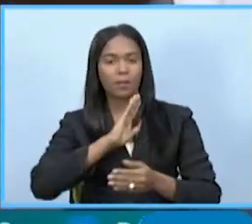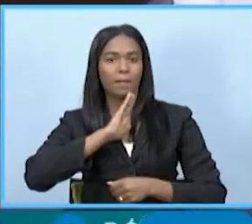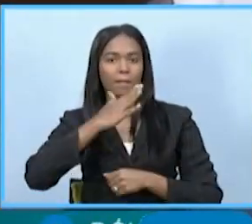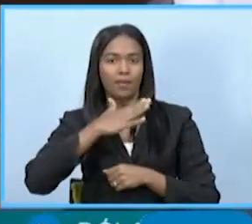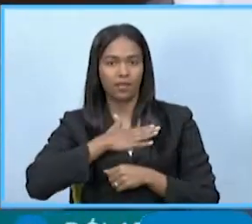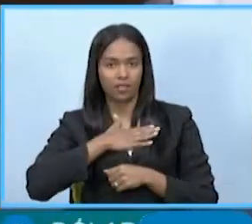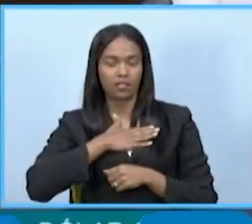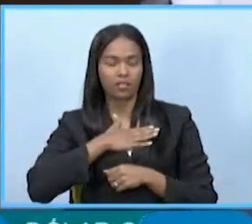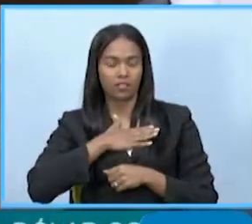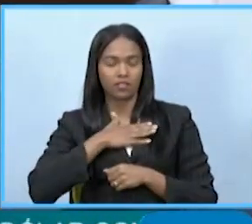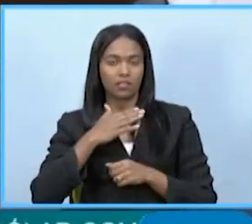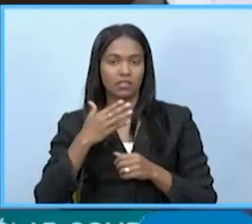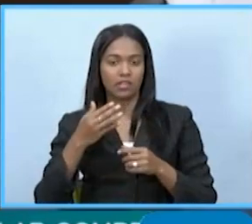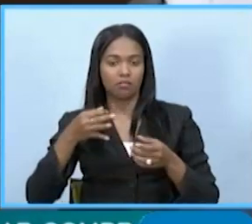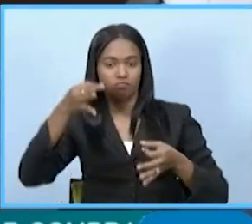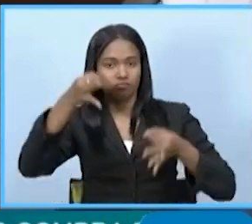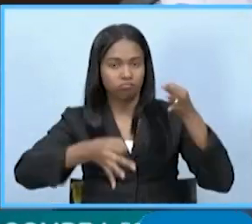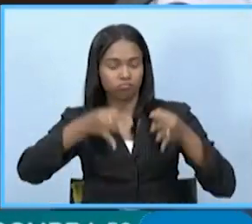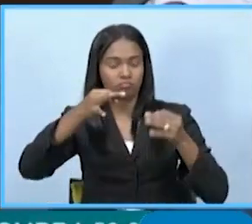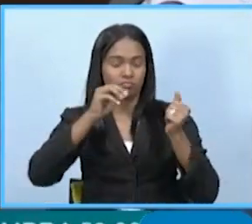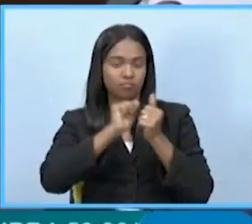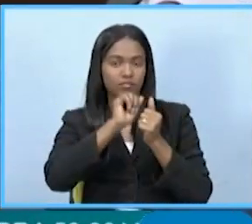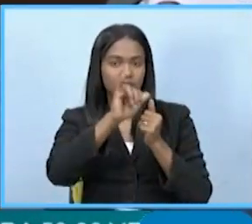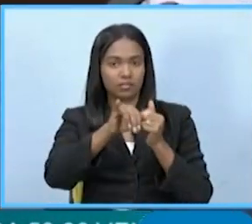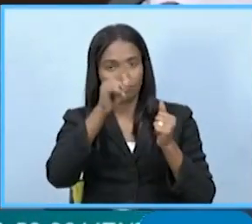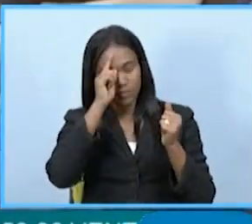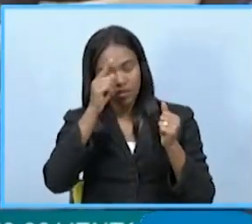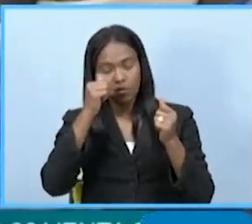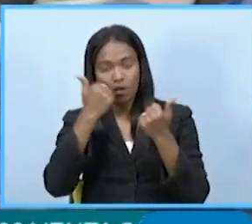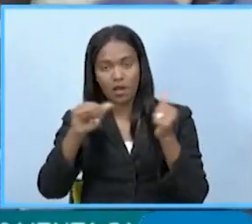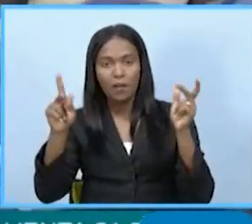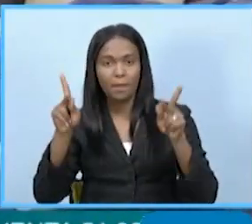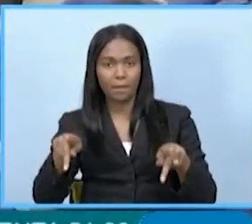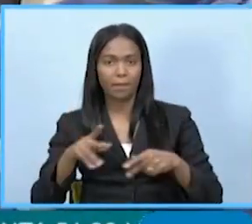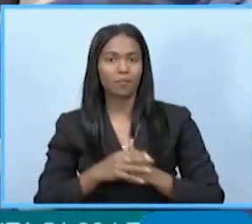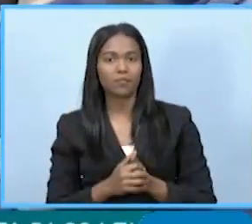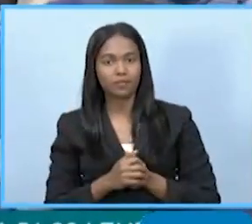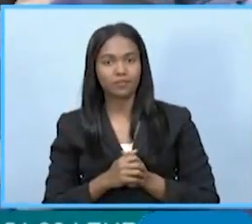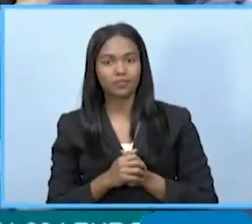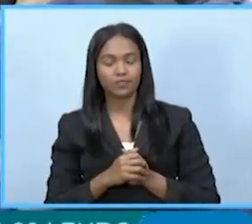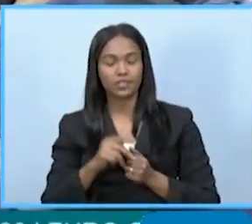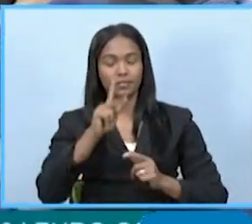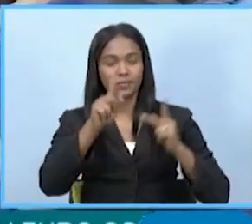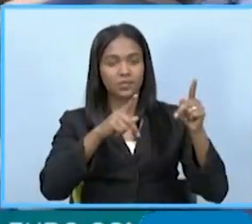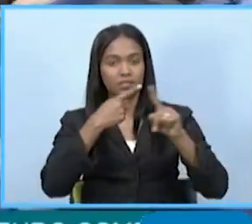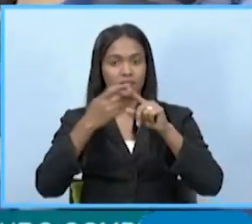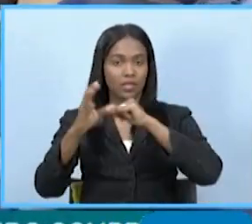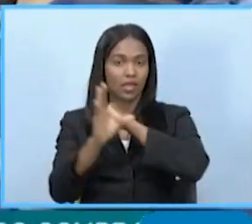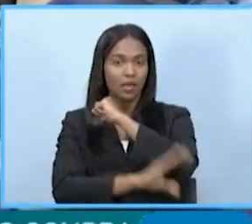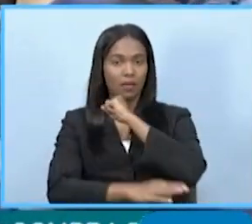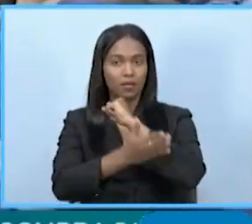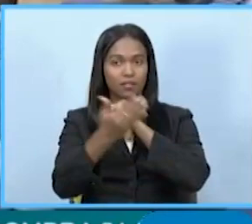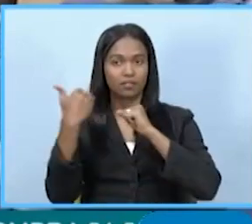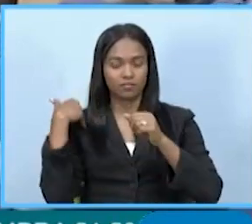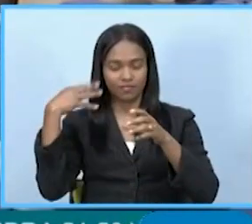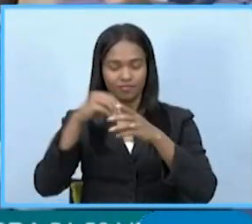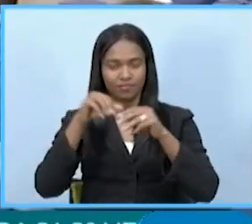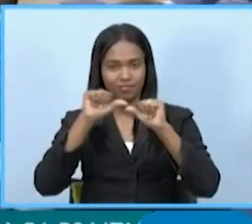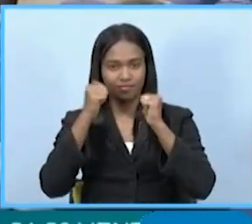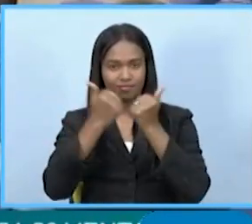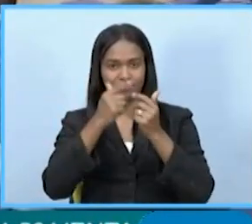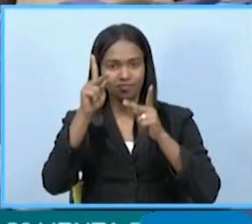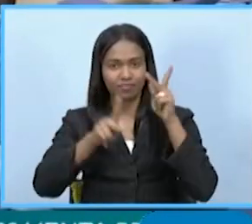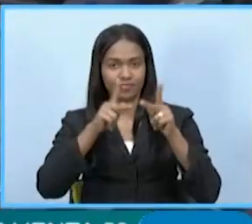propiedad legítimo de alguna persona. Los campesinos forman parte de la Asociación de